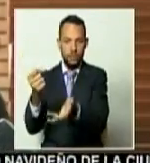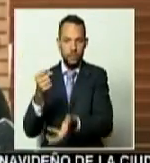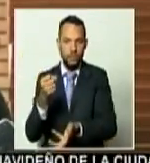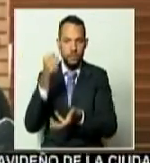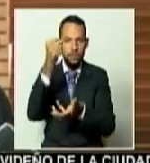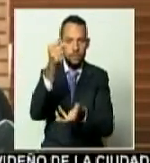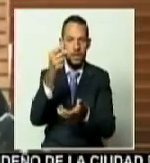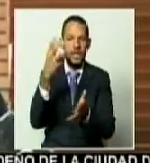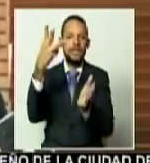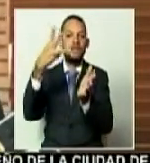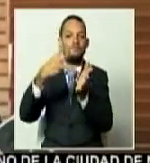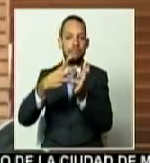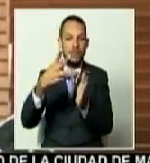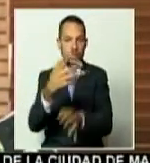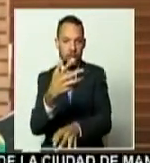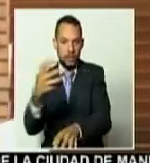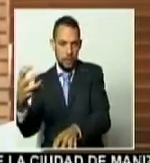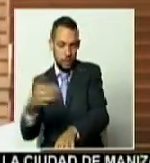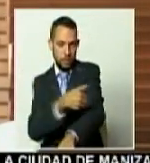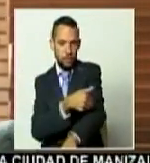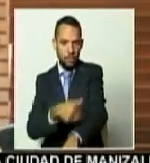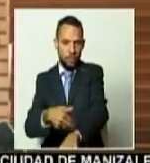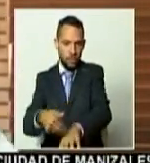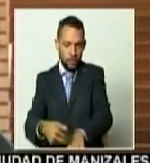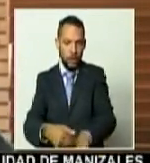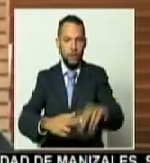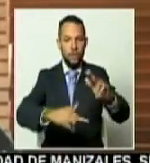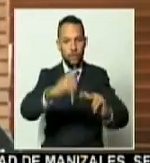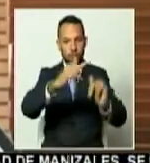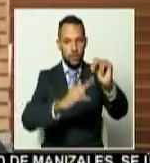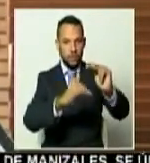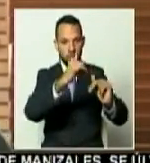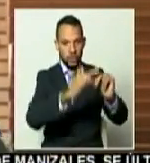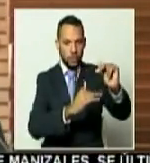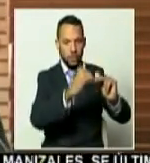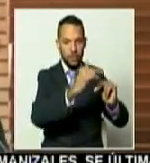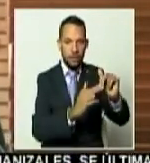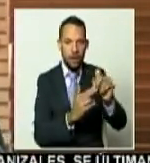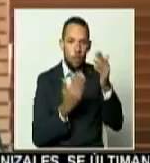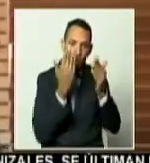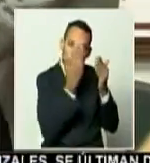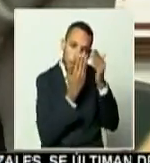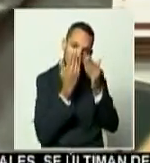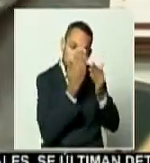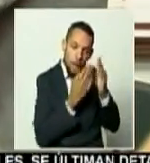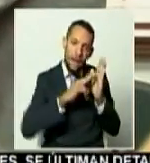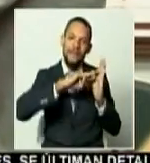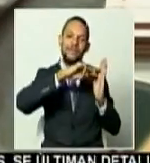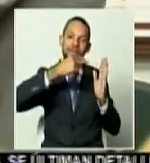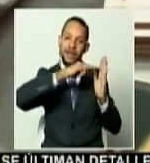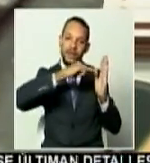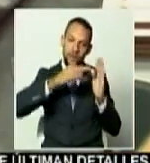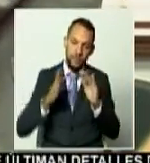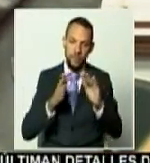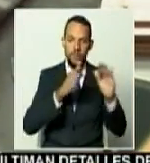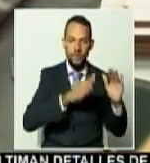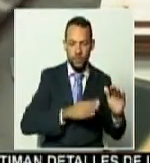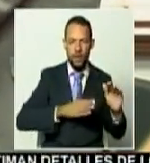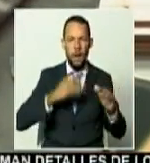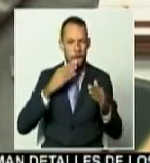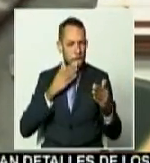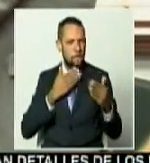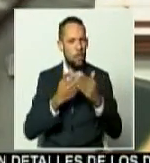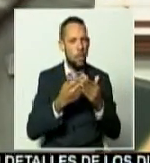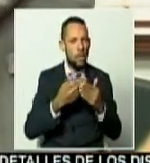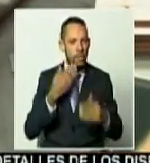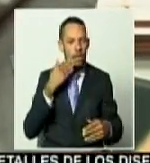millones de pesos, obviamente para la construcción de aulas y un laboratorio tecnológico. El inicio de la obra está presupuestado